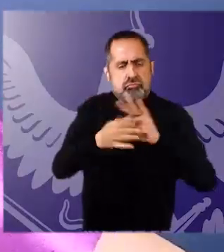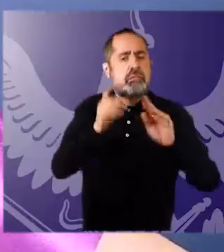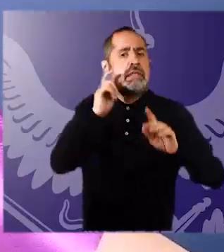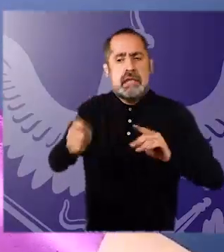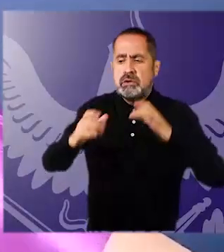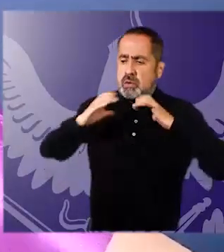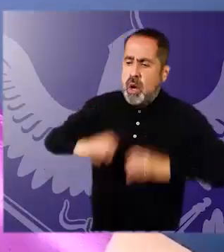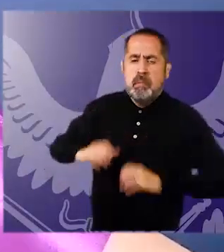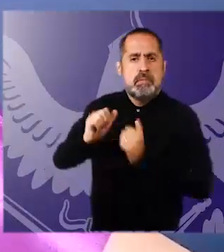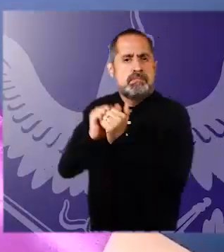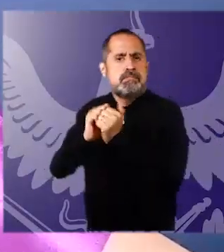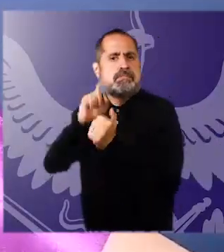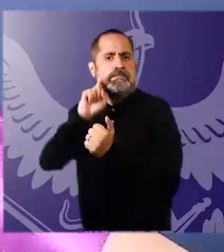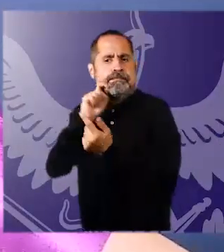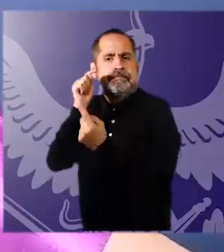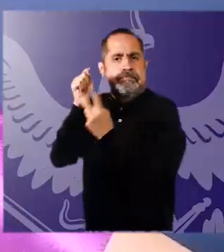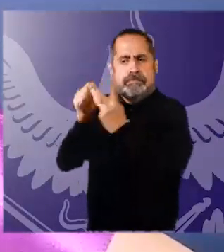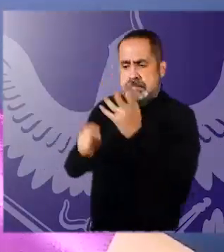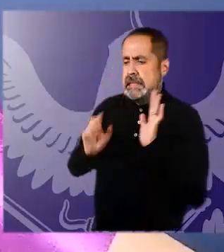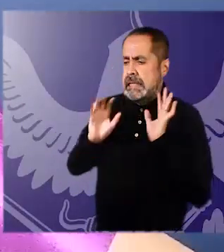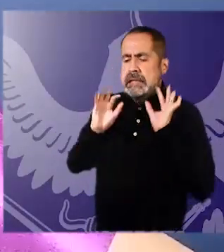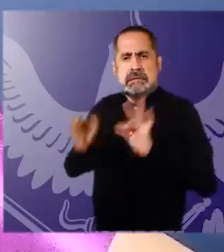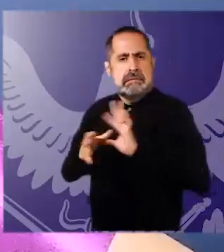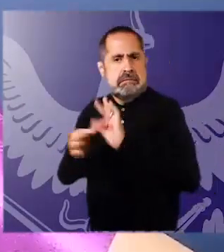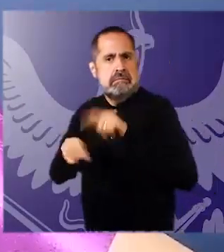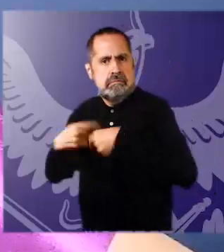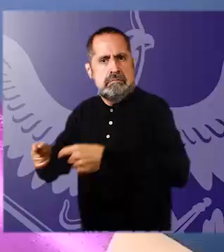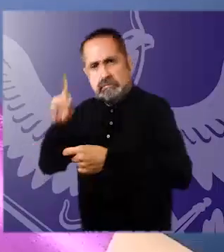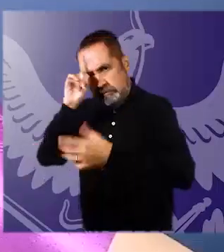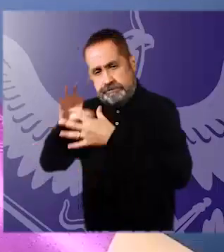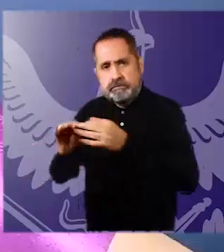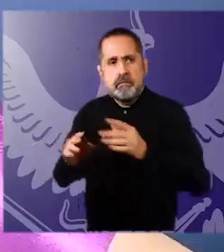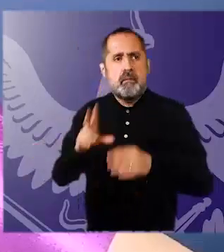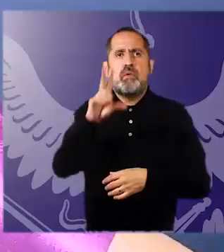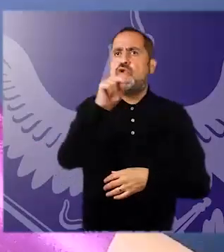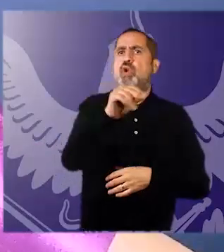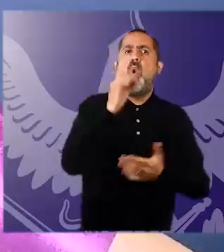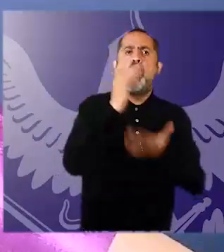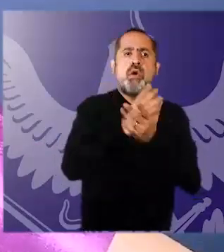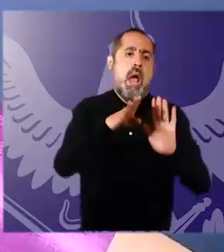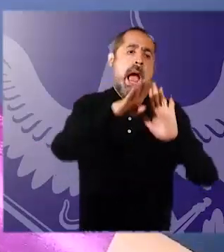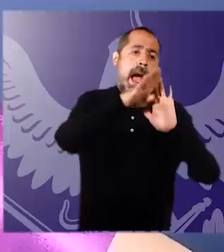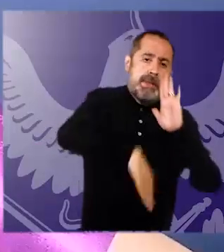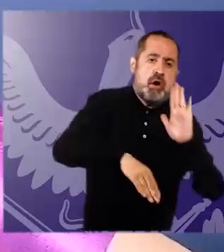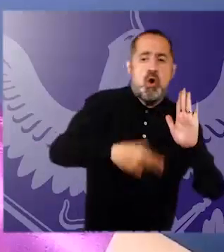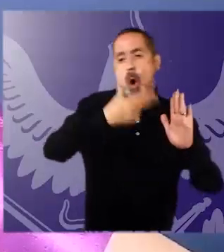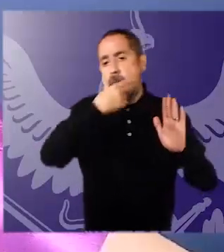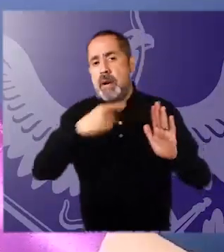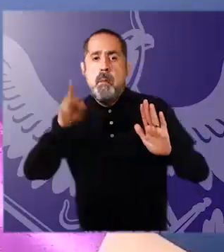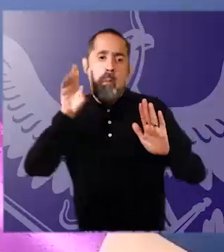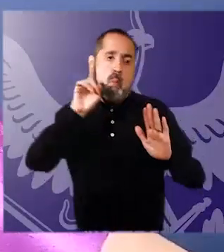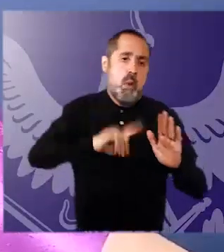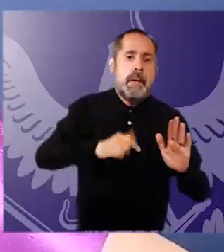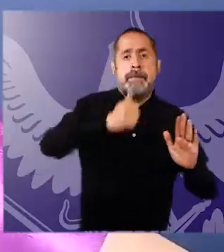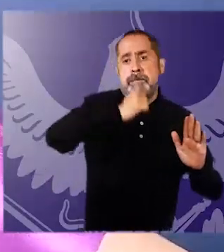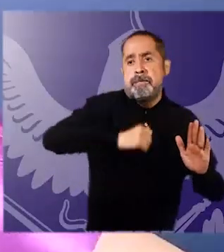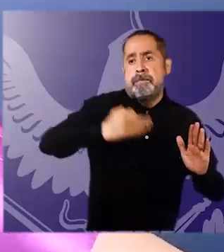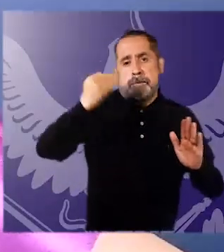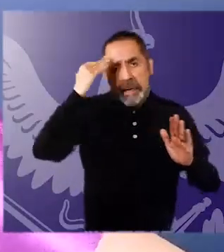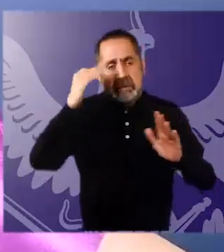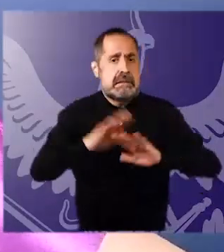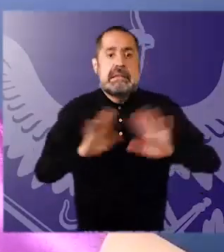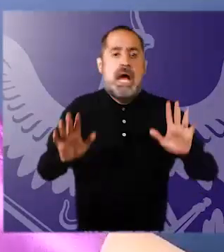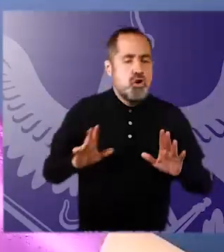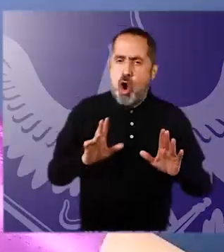científica sobre sexualidad humana, en donde no solo se quede en la connotación biológica de la